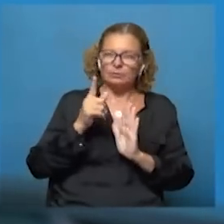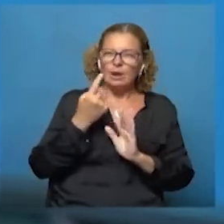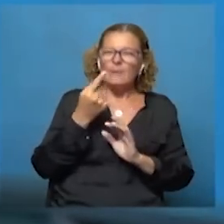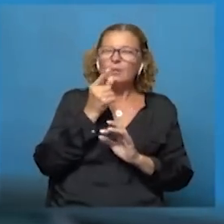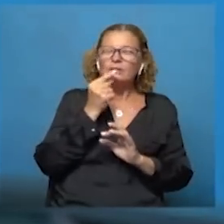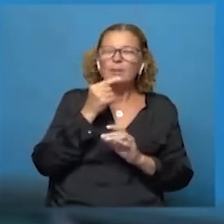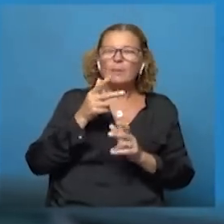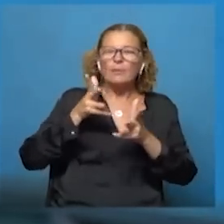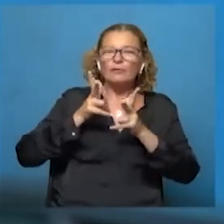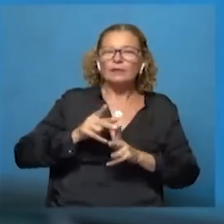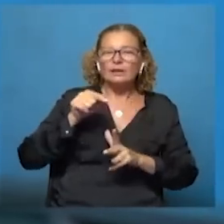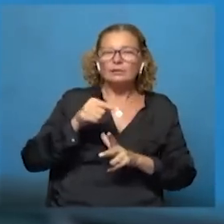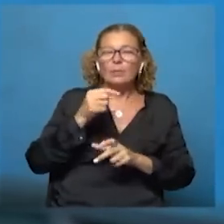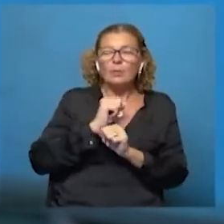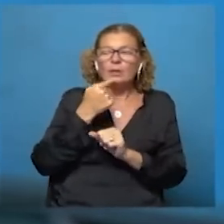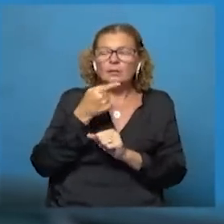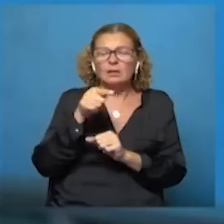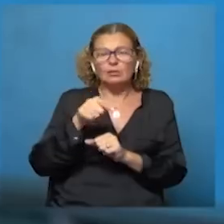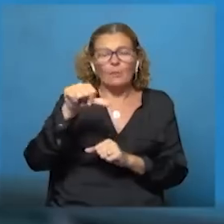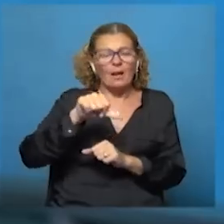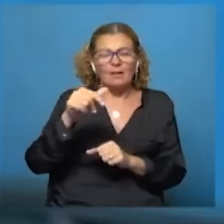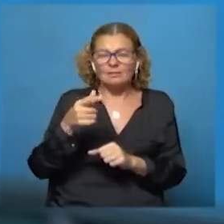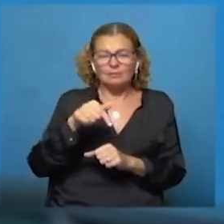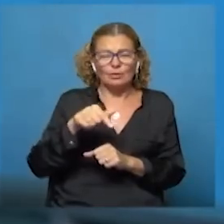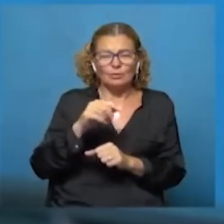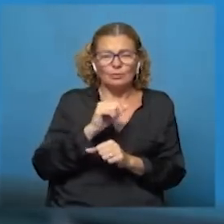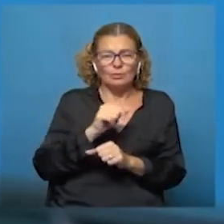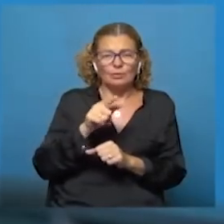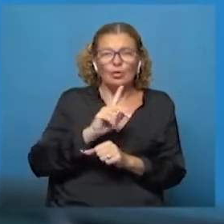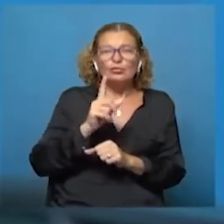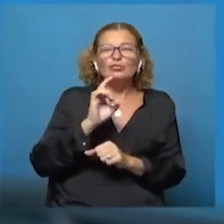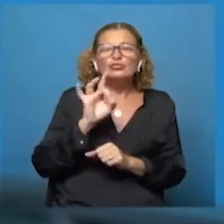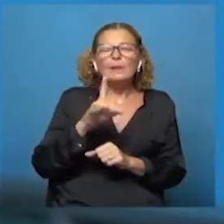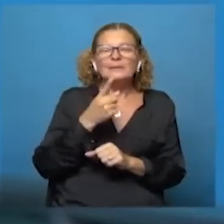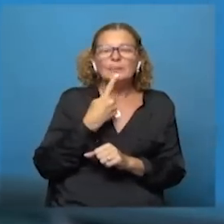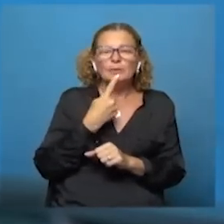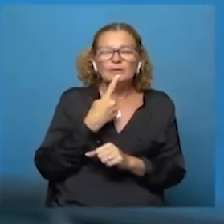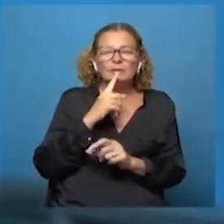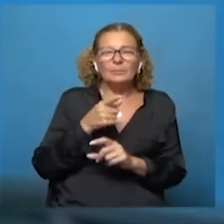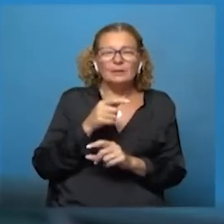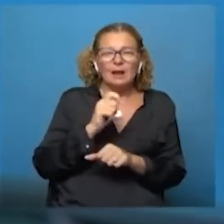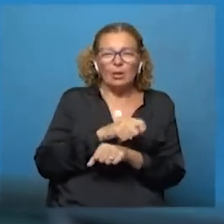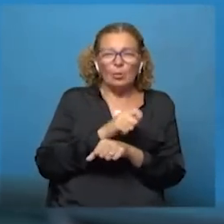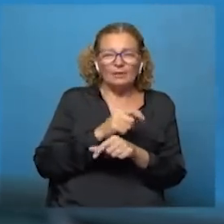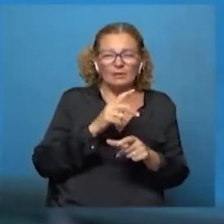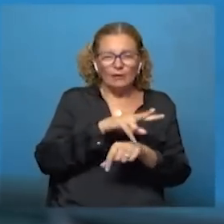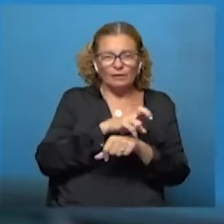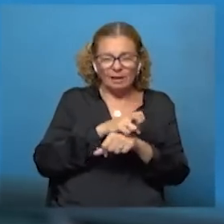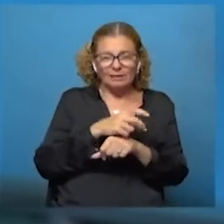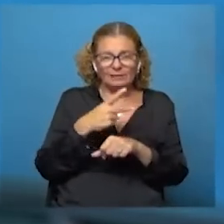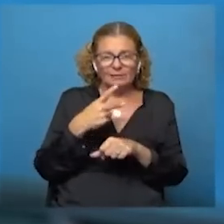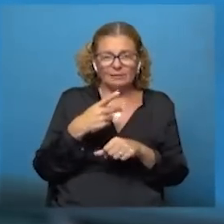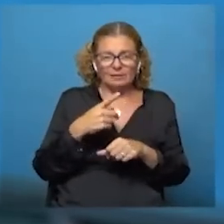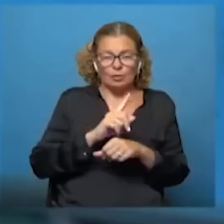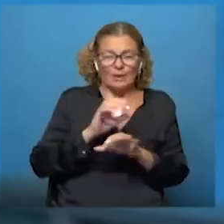en una policía que puede decir esto está mal esto no es así pero no solo al político Quizás hasta el propio juez o el fiscal si la directiva